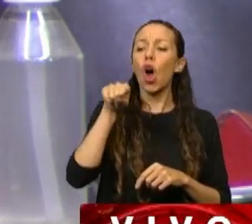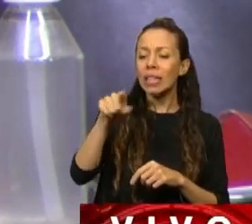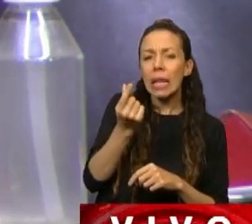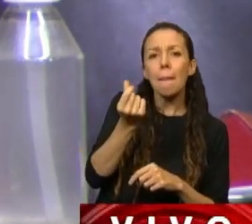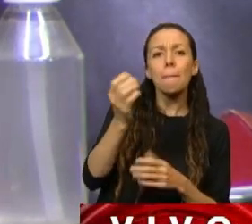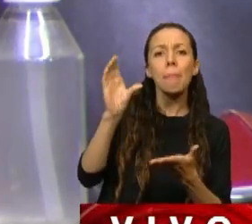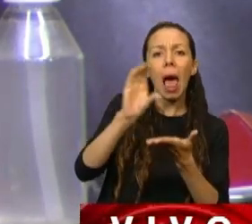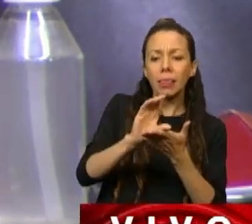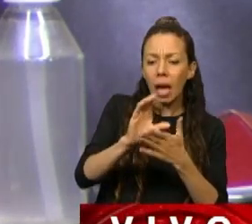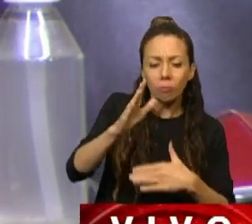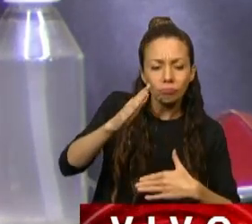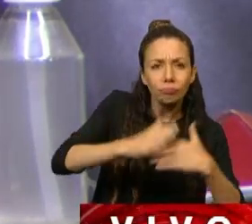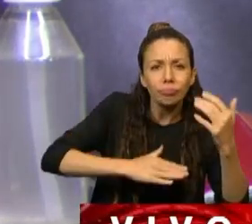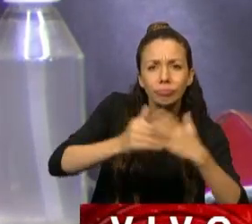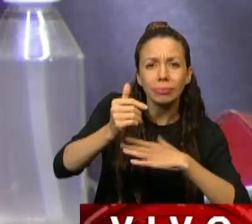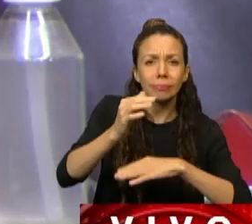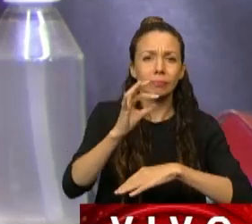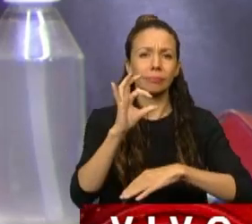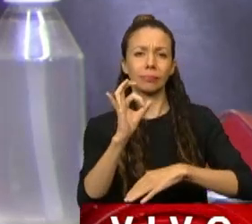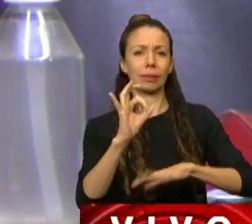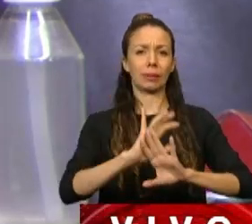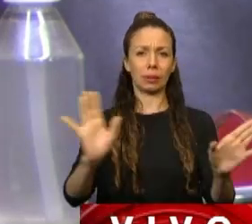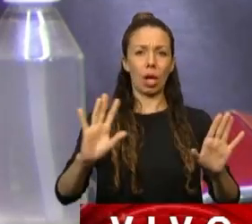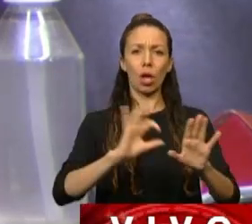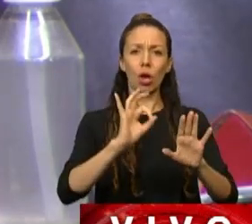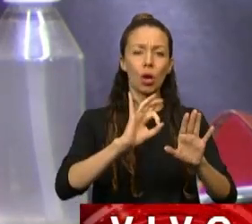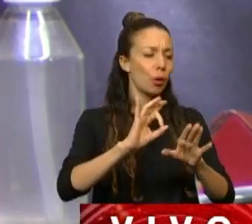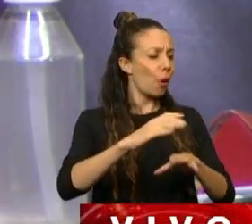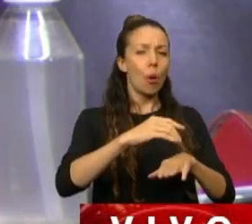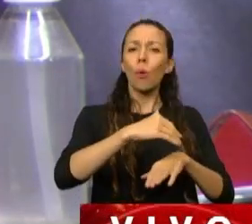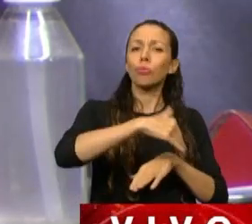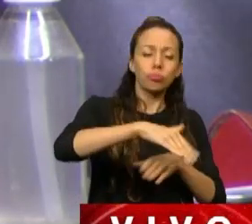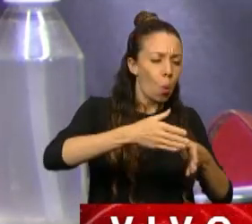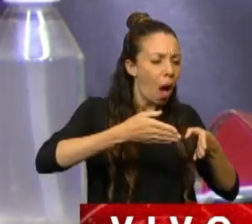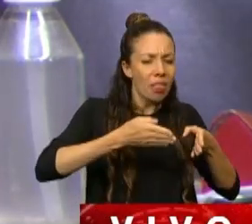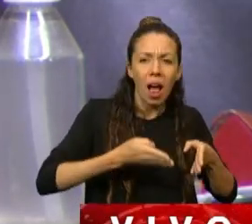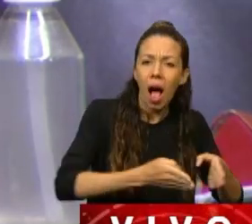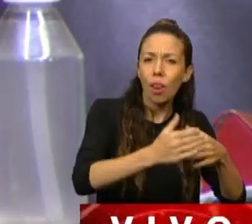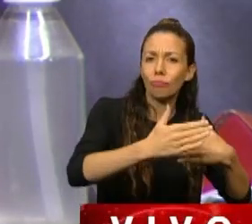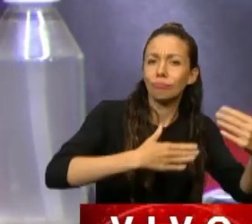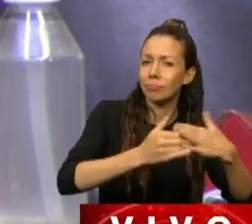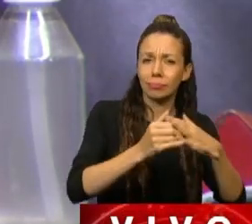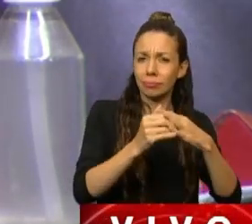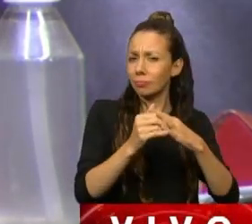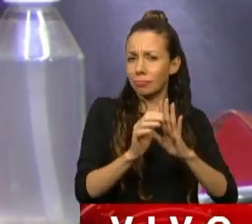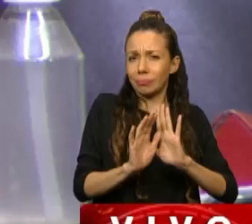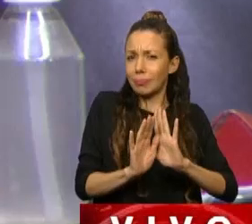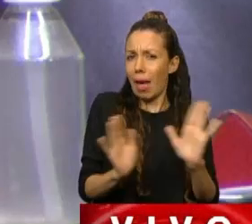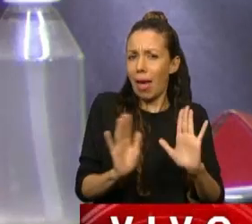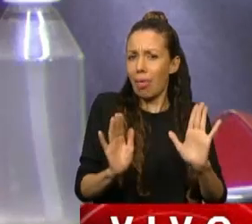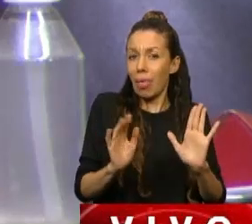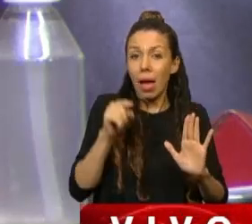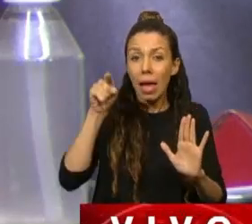alcantarilla un cordón cuneta de una cuadra es una deuda absolutamente